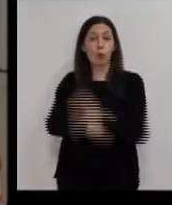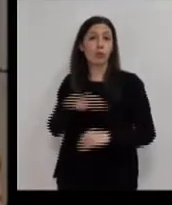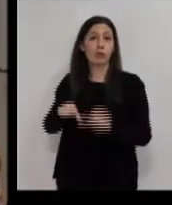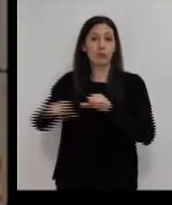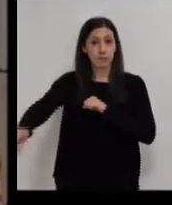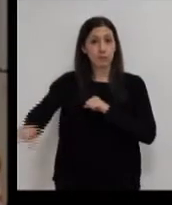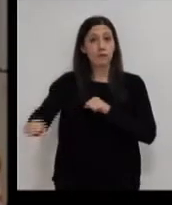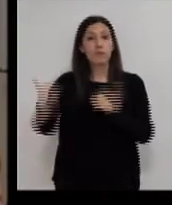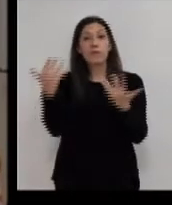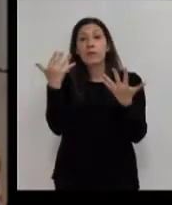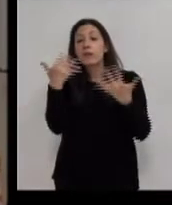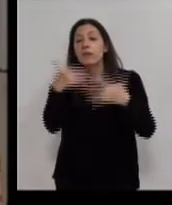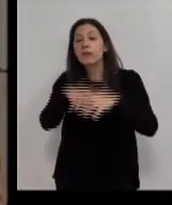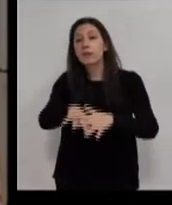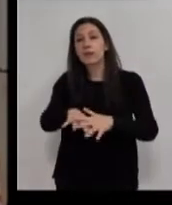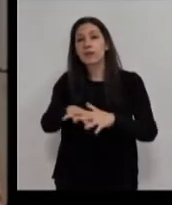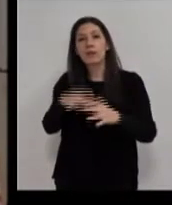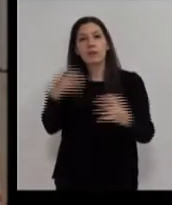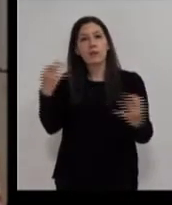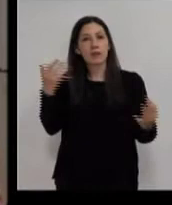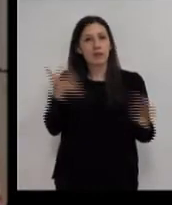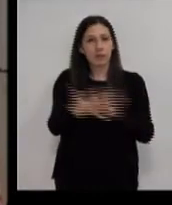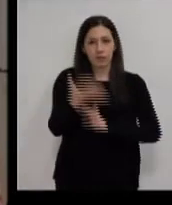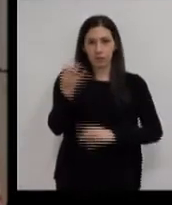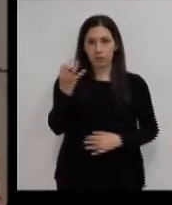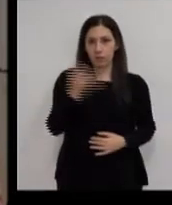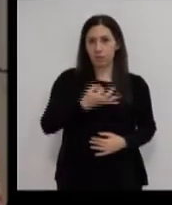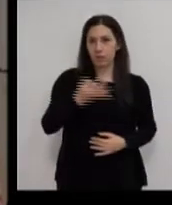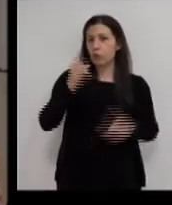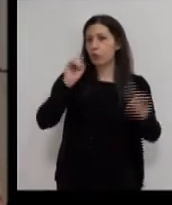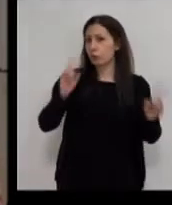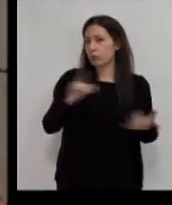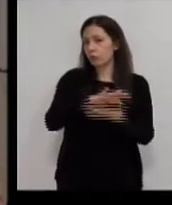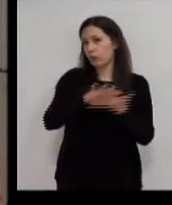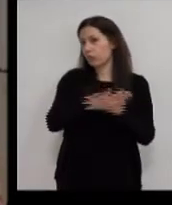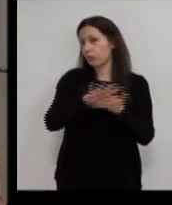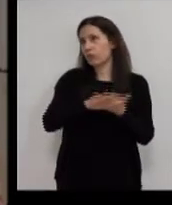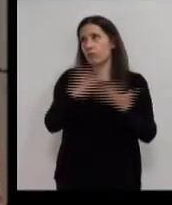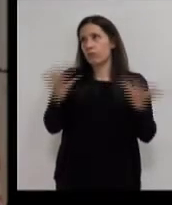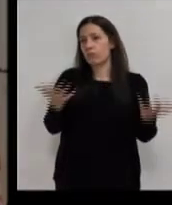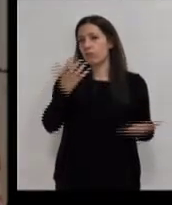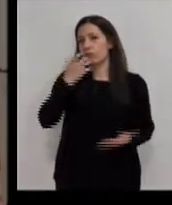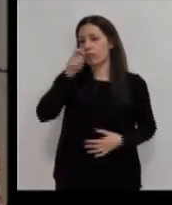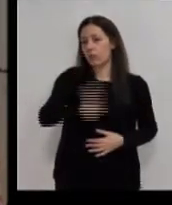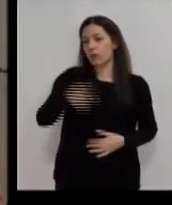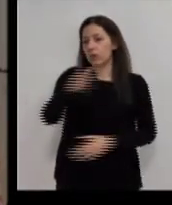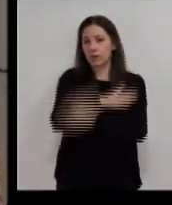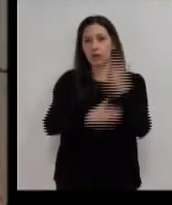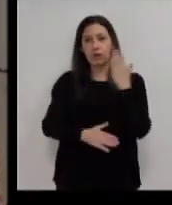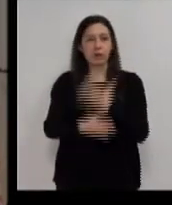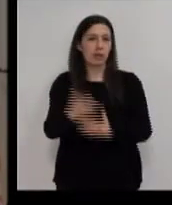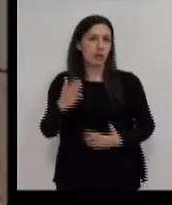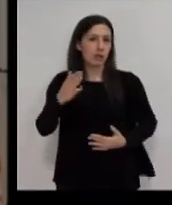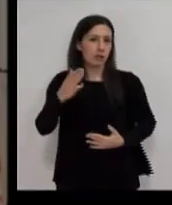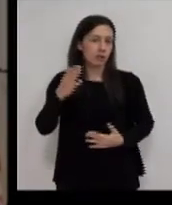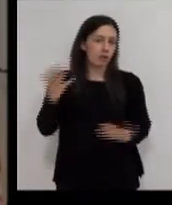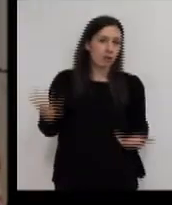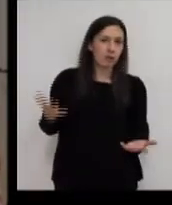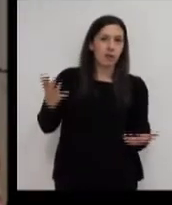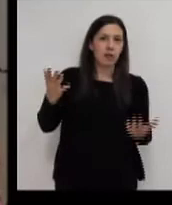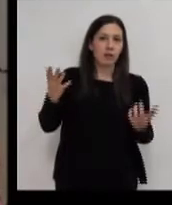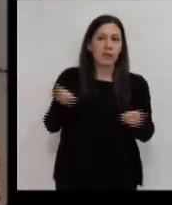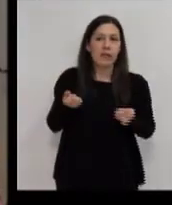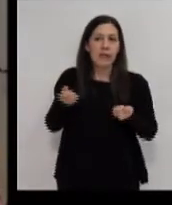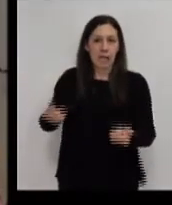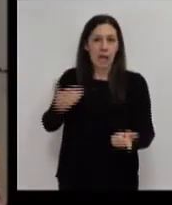que son ellas las que las van a utilizar. Y la integración es en su más amplio sentido, no solo estamos hablando